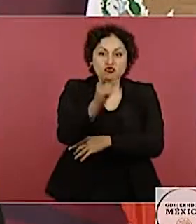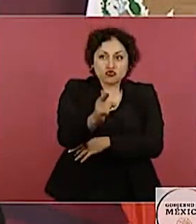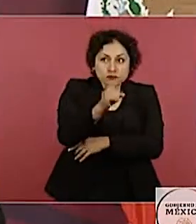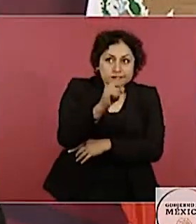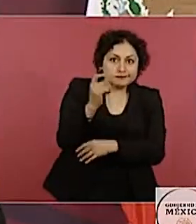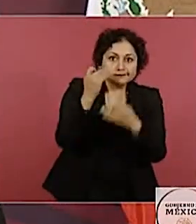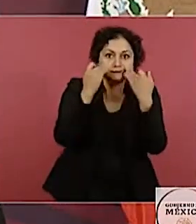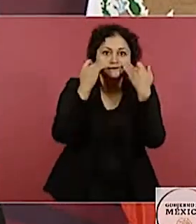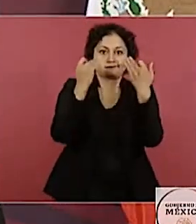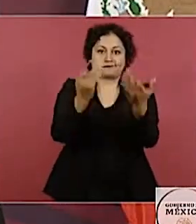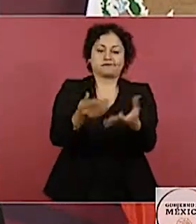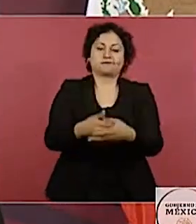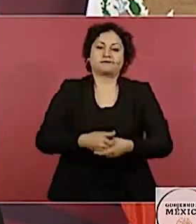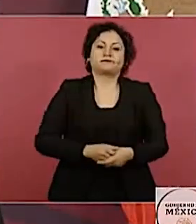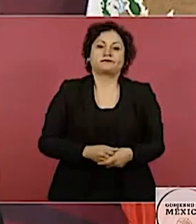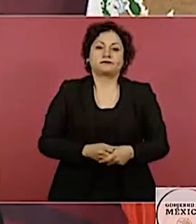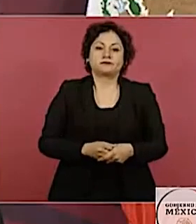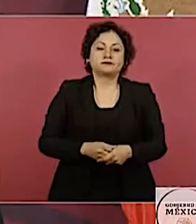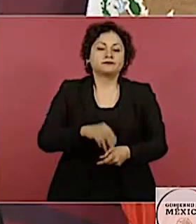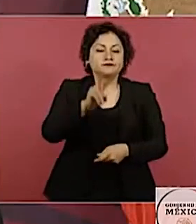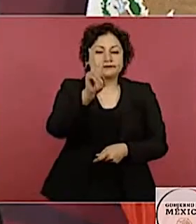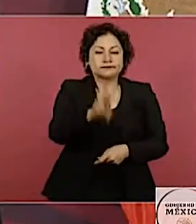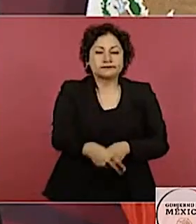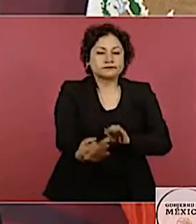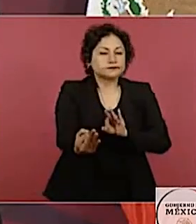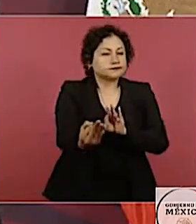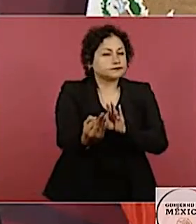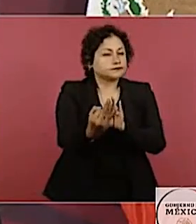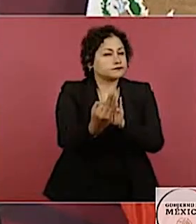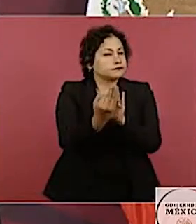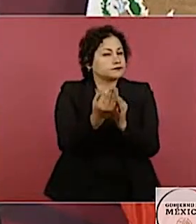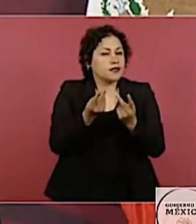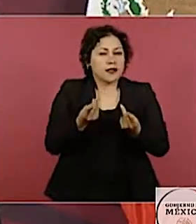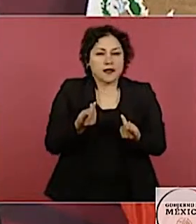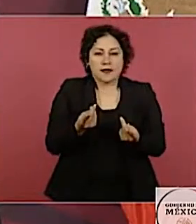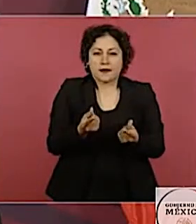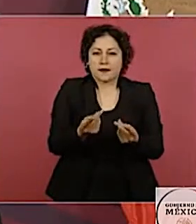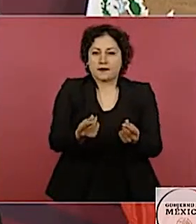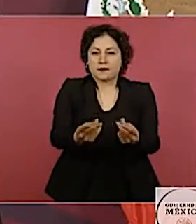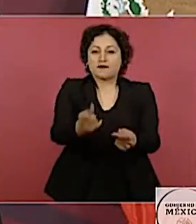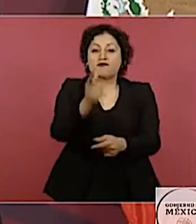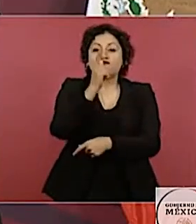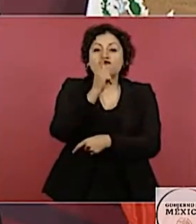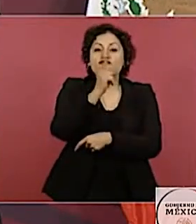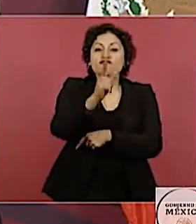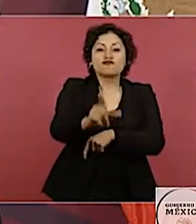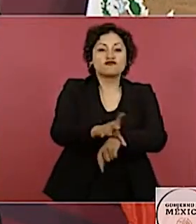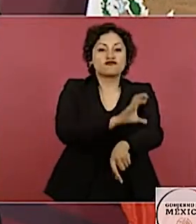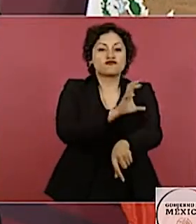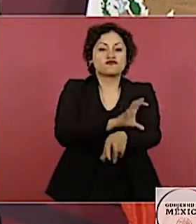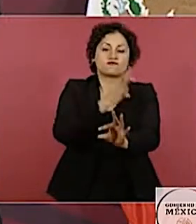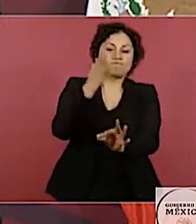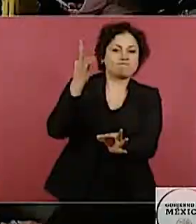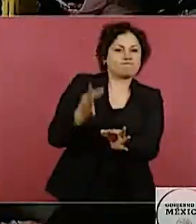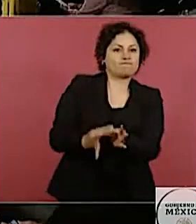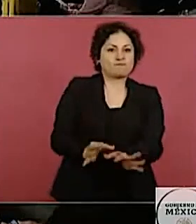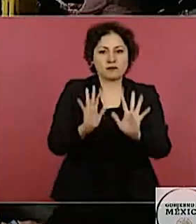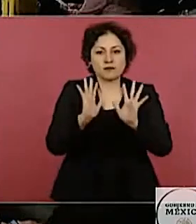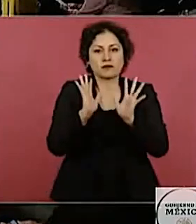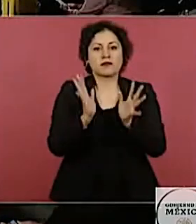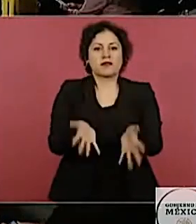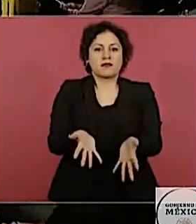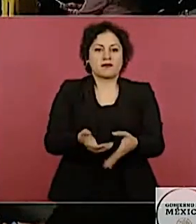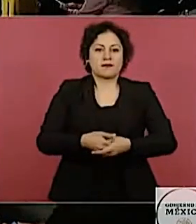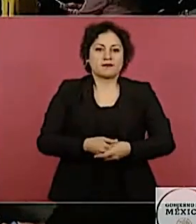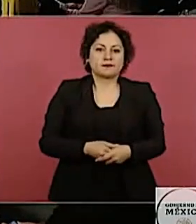pronto vamos a restablecer el servicio eléctrico y no